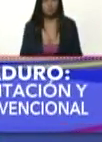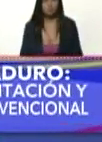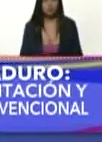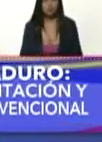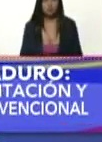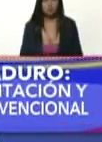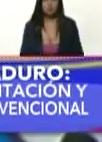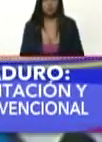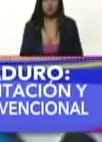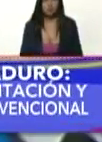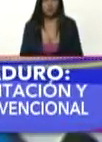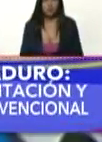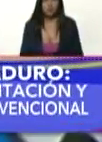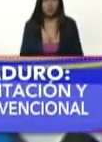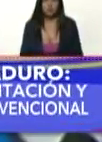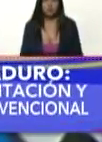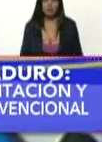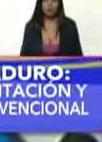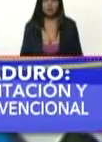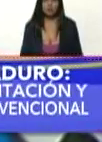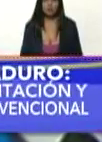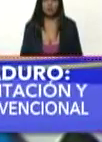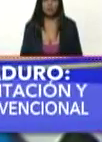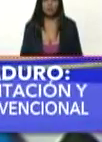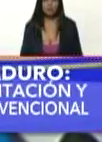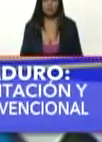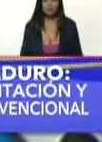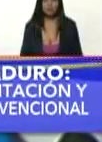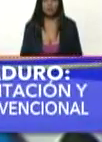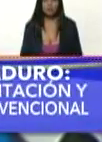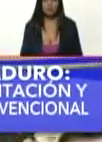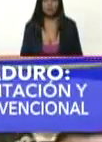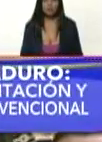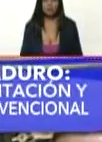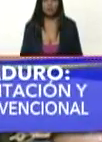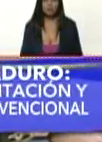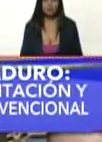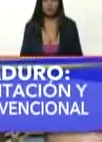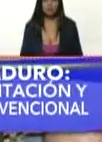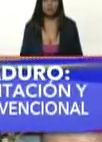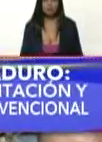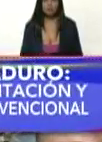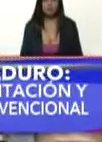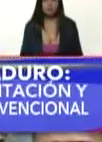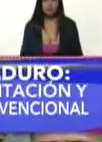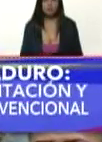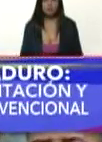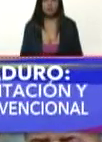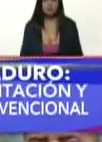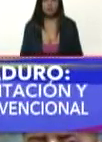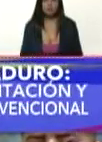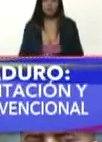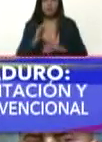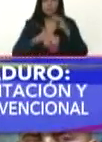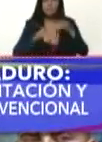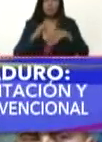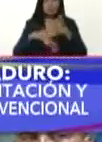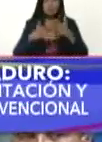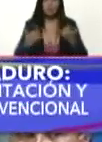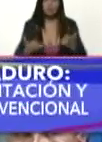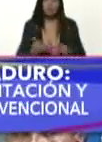de la realidad, de las amenazas y los riesgos. Un paso, dos, tres pasos adelante.